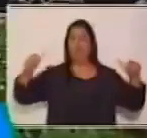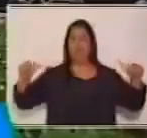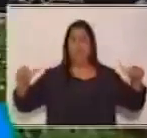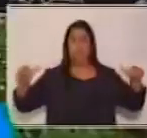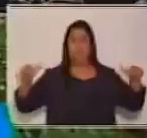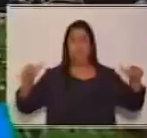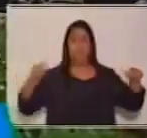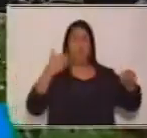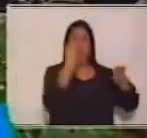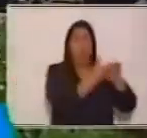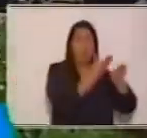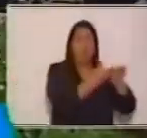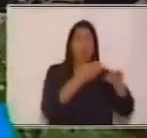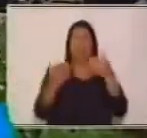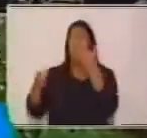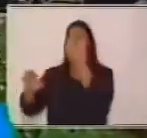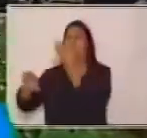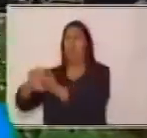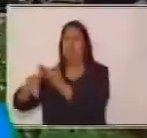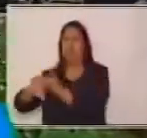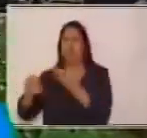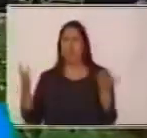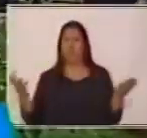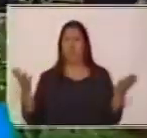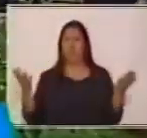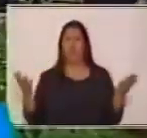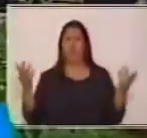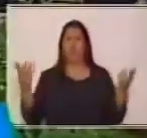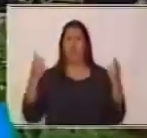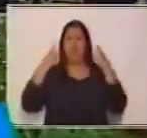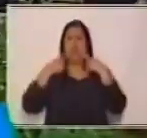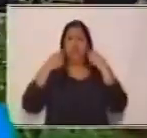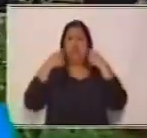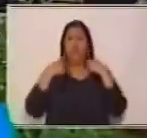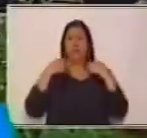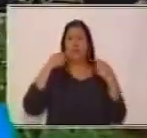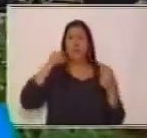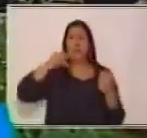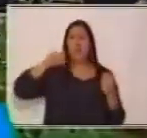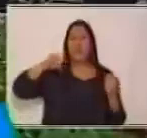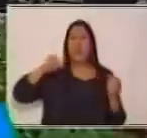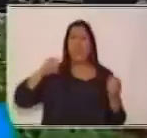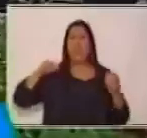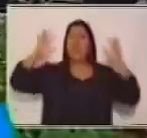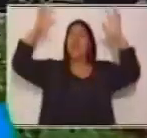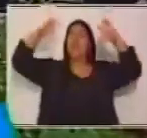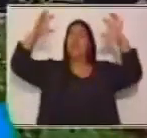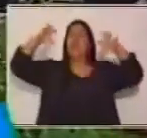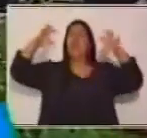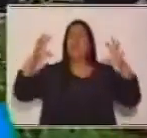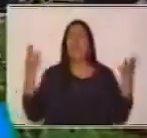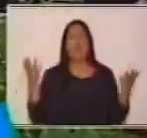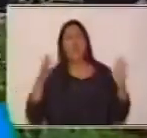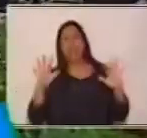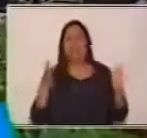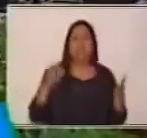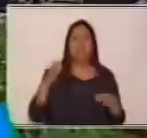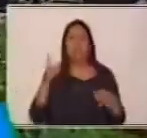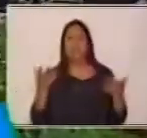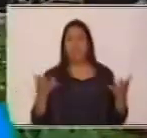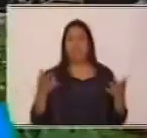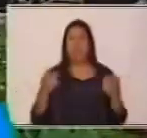húmedos, tal vez la composición, las lágrimas son saladas, la lluvia no tanto, o no es salada, pero comparten